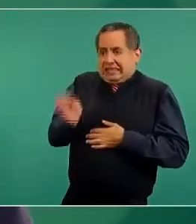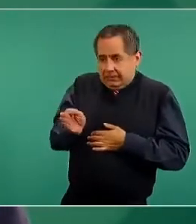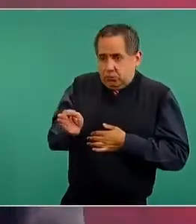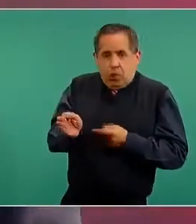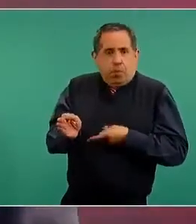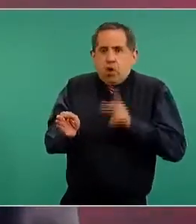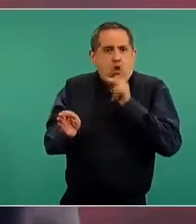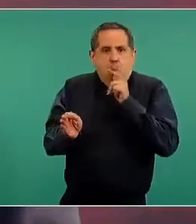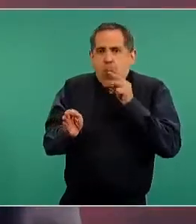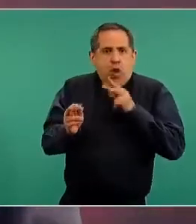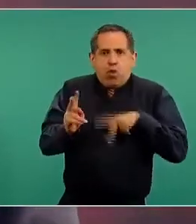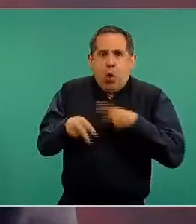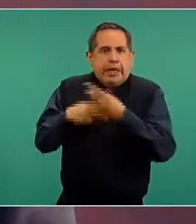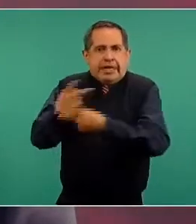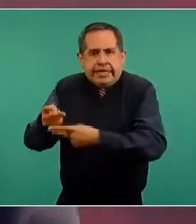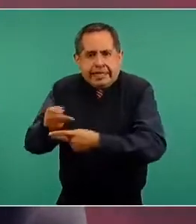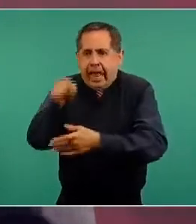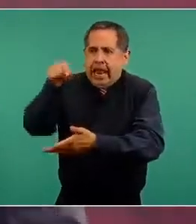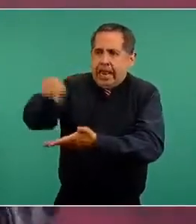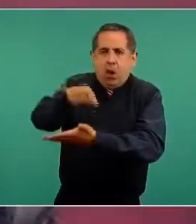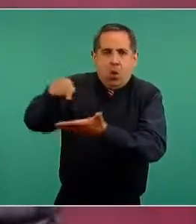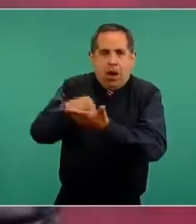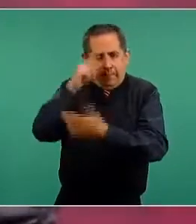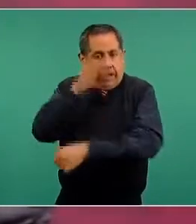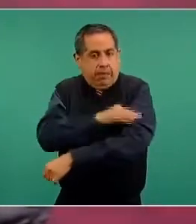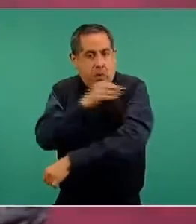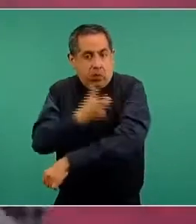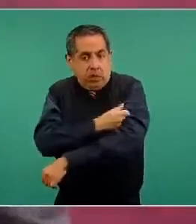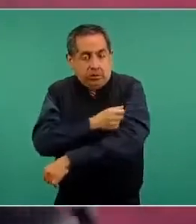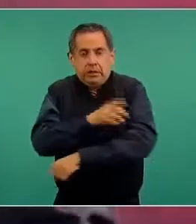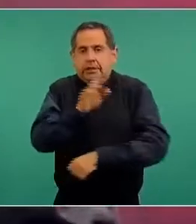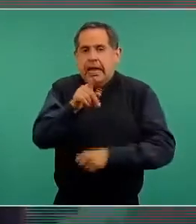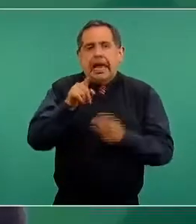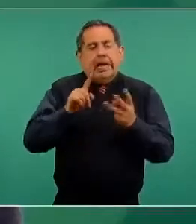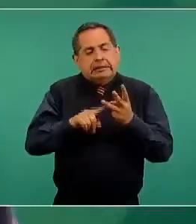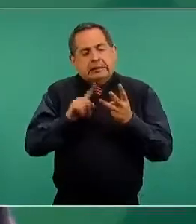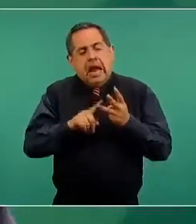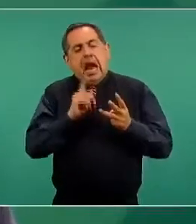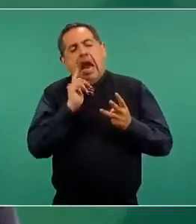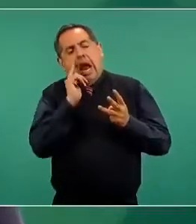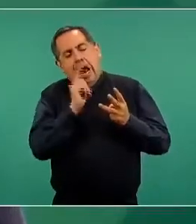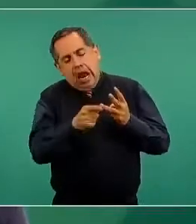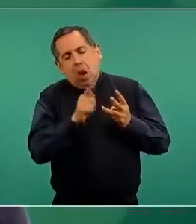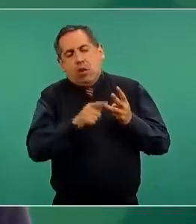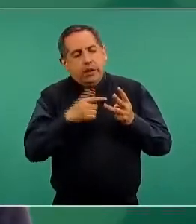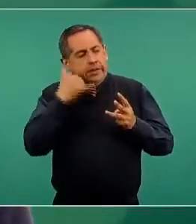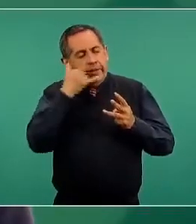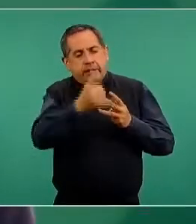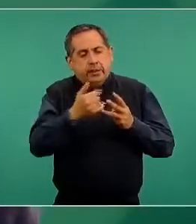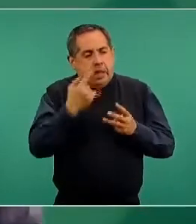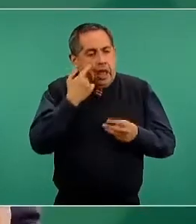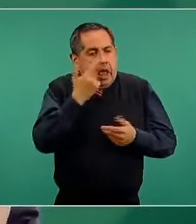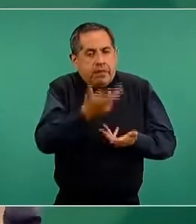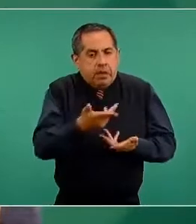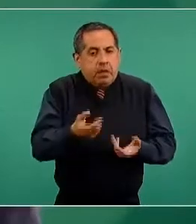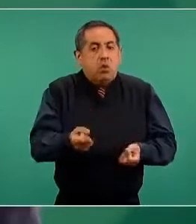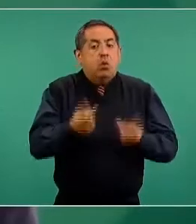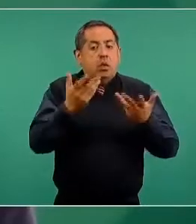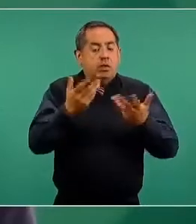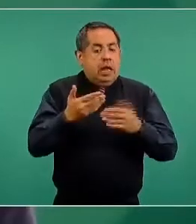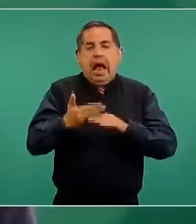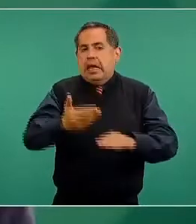puede desplazarse al punto de vacunación. Y este es el tercer objetivo de estas llamadas: identificar